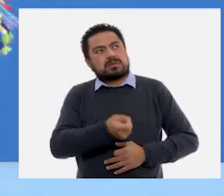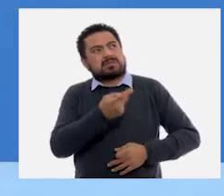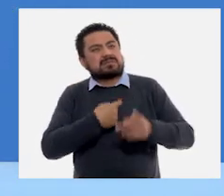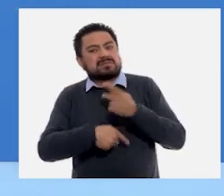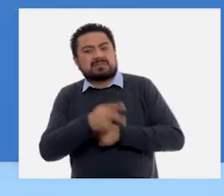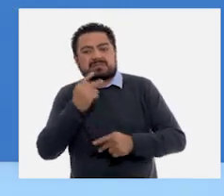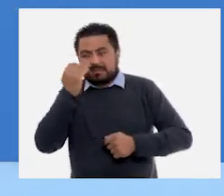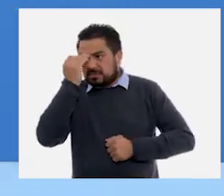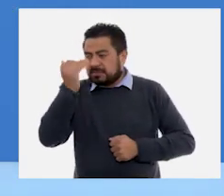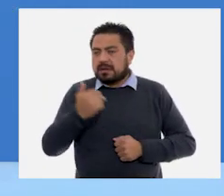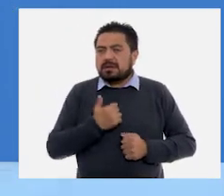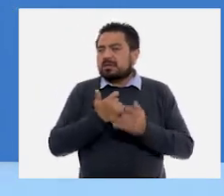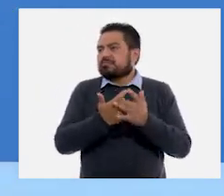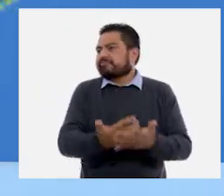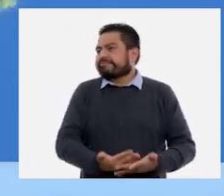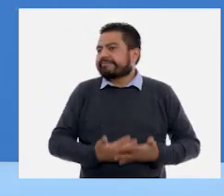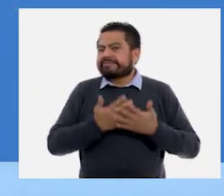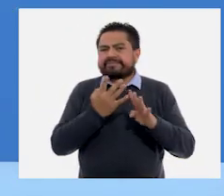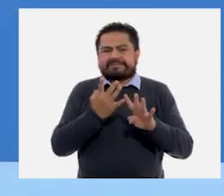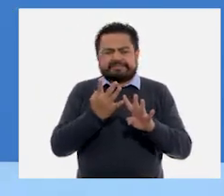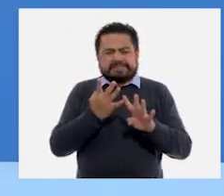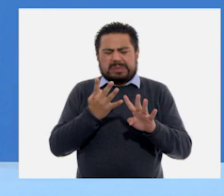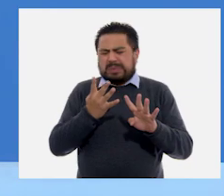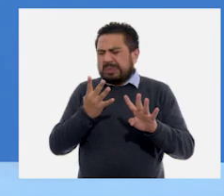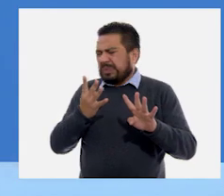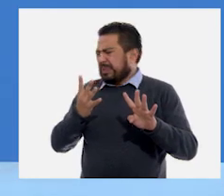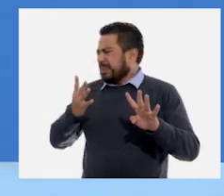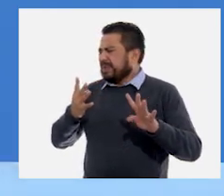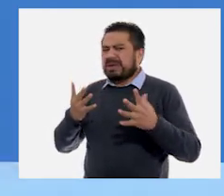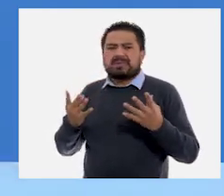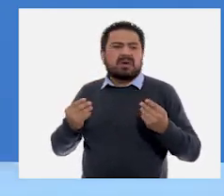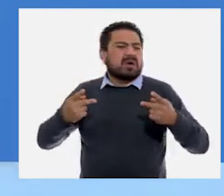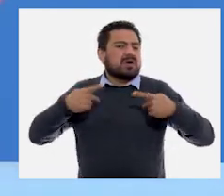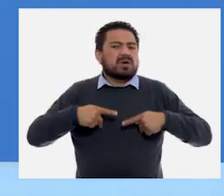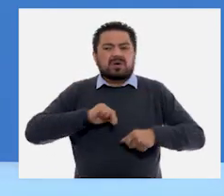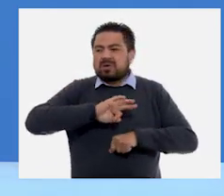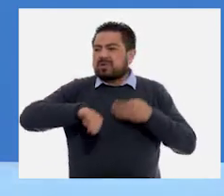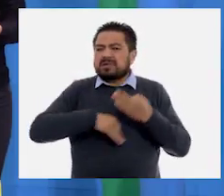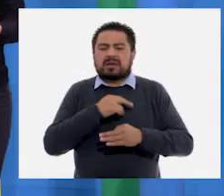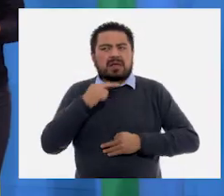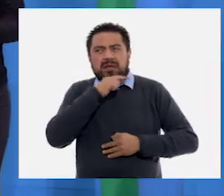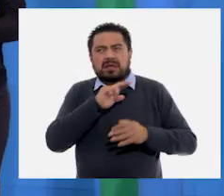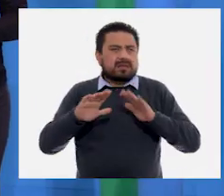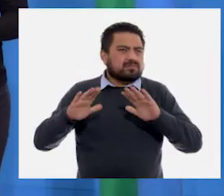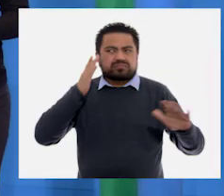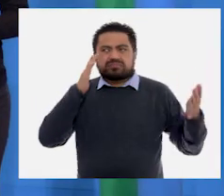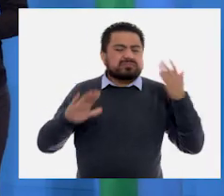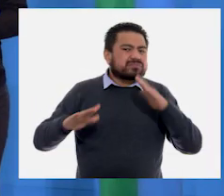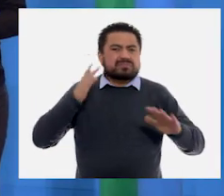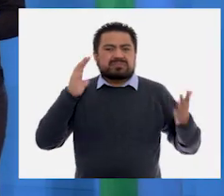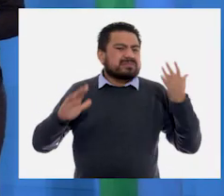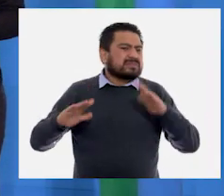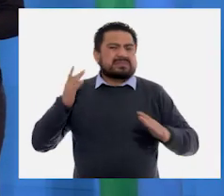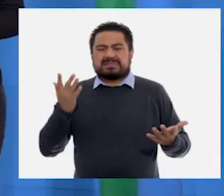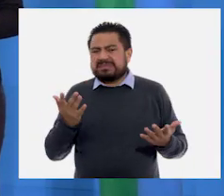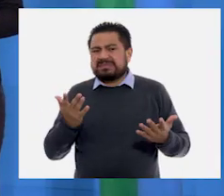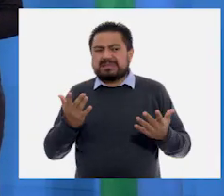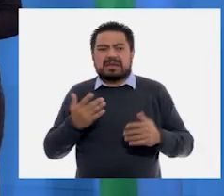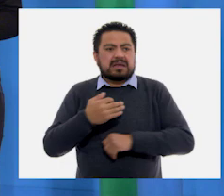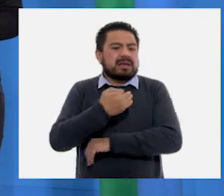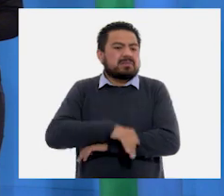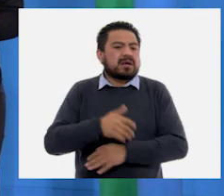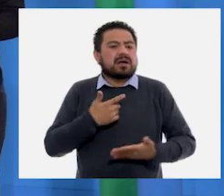llegar. Esperándolo había una fila larguísima de gente, todos con mucha prisa, todos con muy mal humor. Hoy,